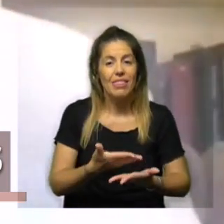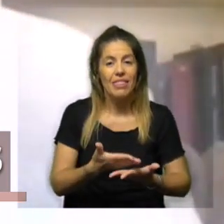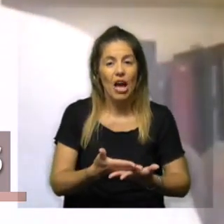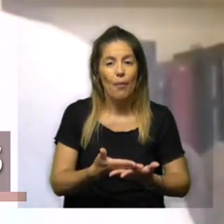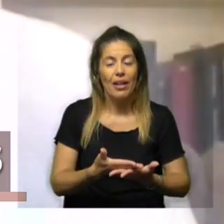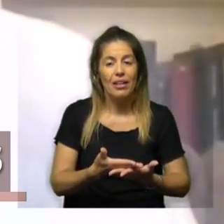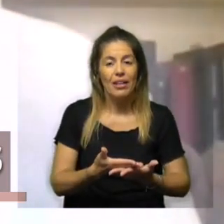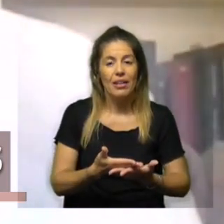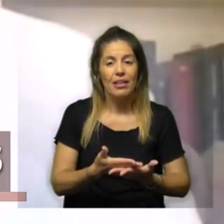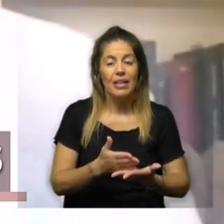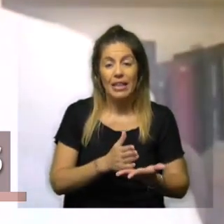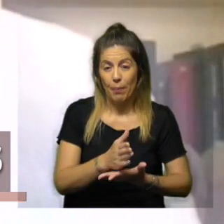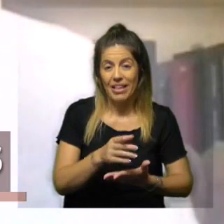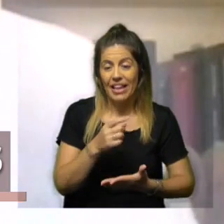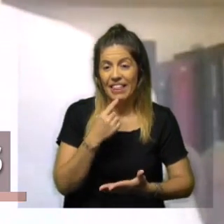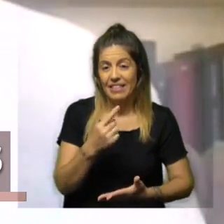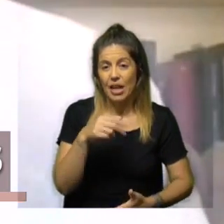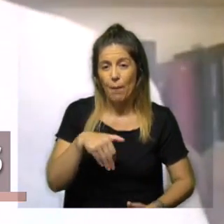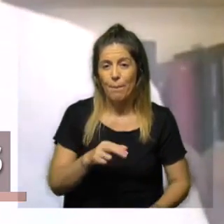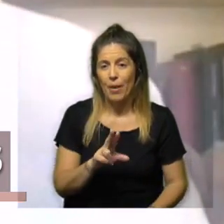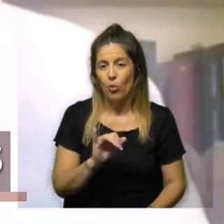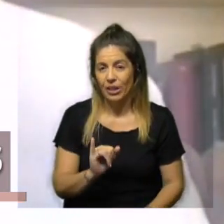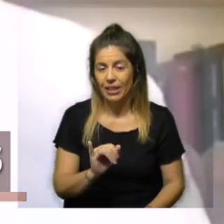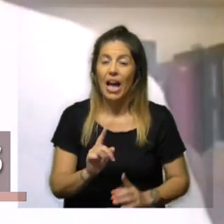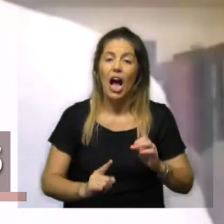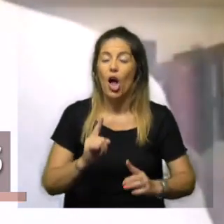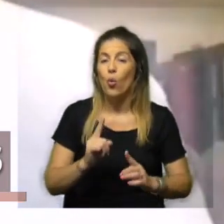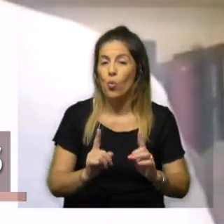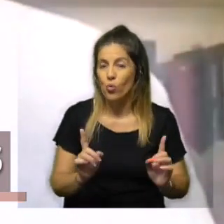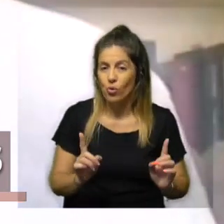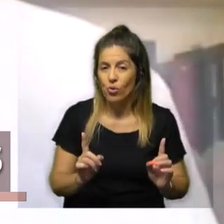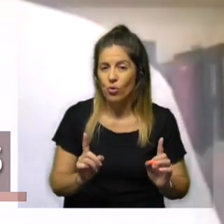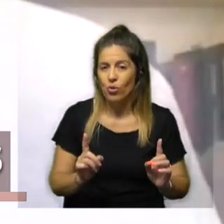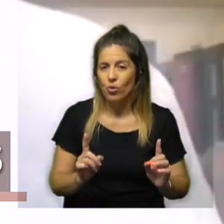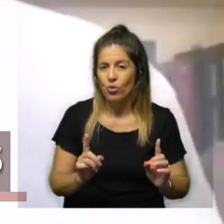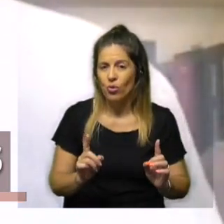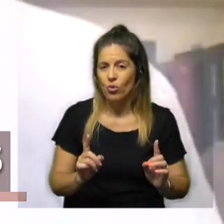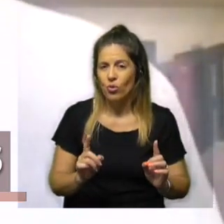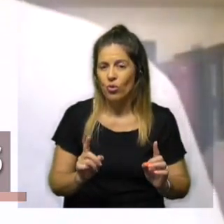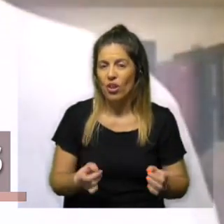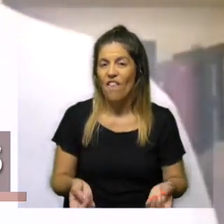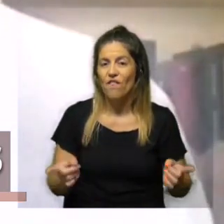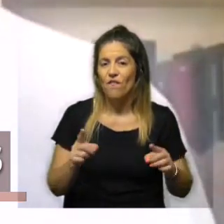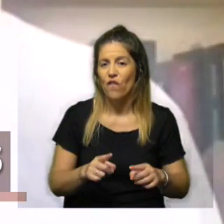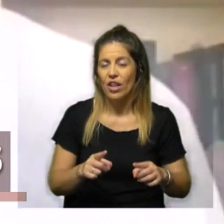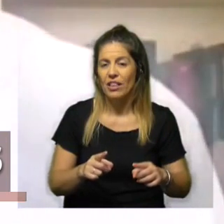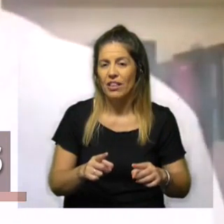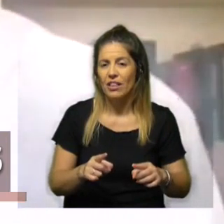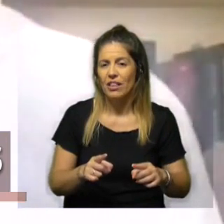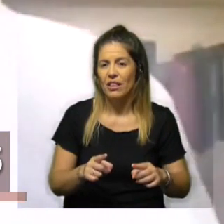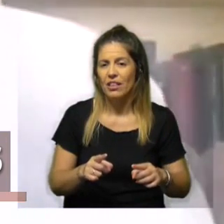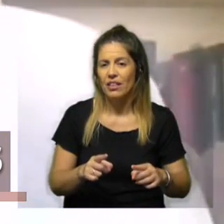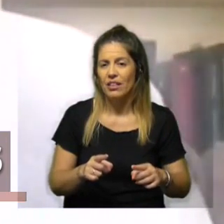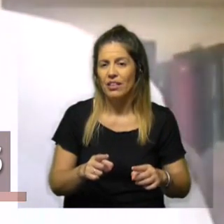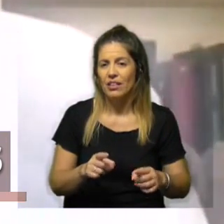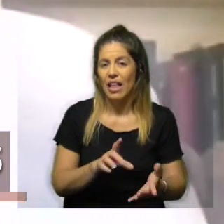misma línea que decía Mauri, de algún tipo de vuelta de Bolsonaro, de forzar la